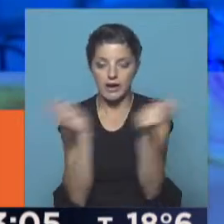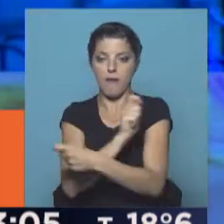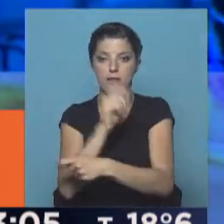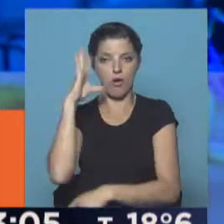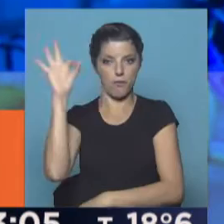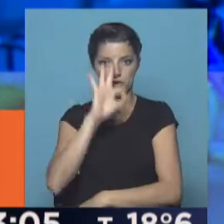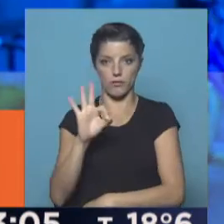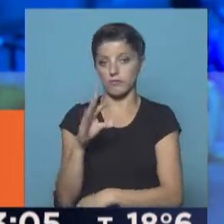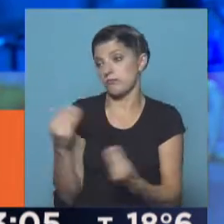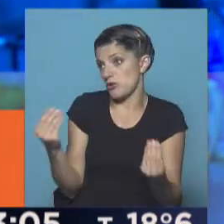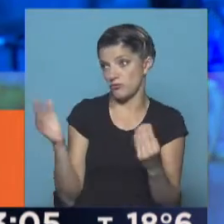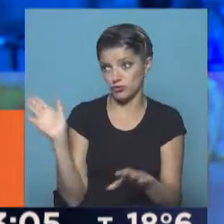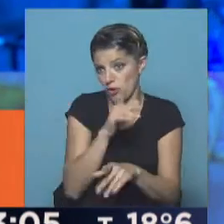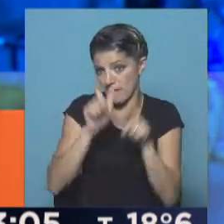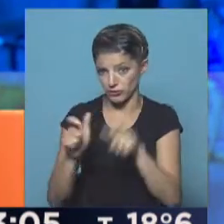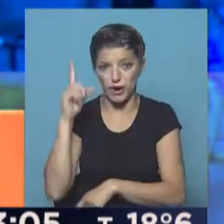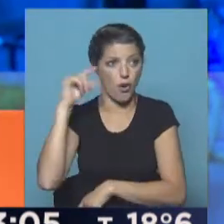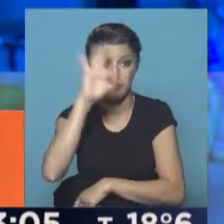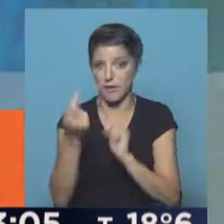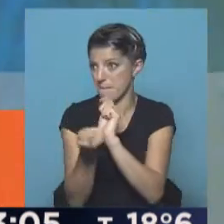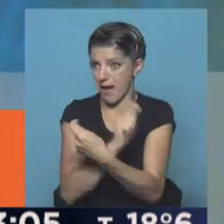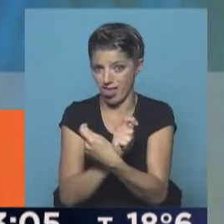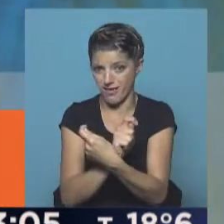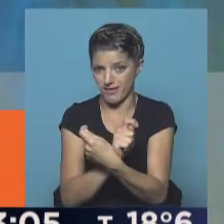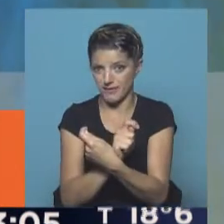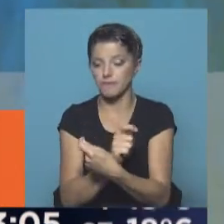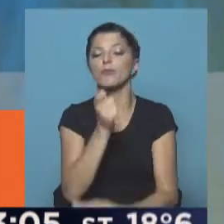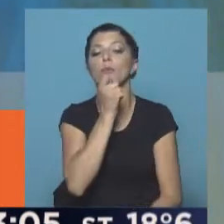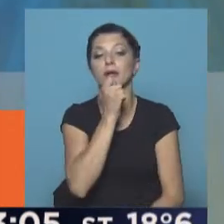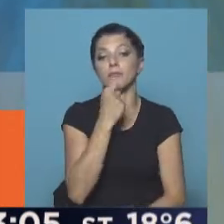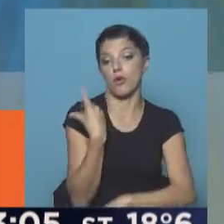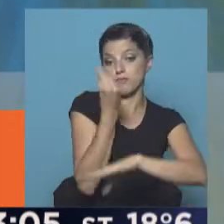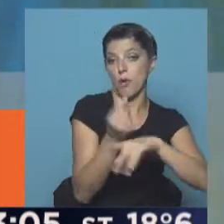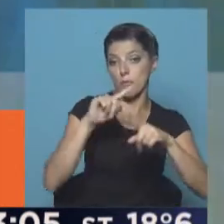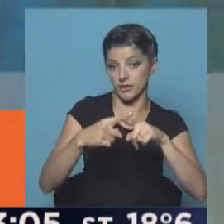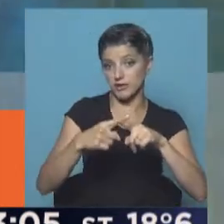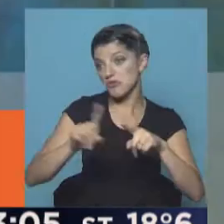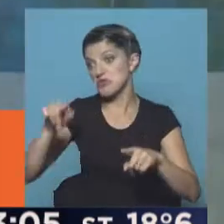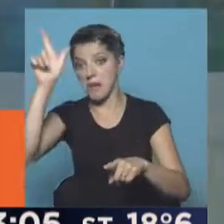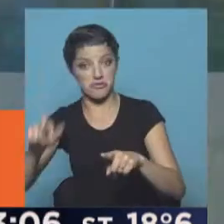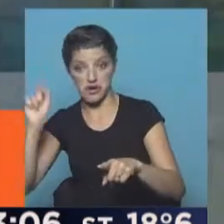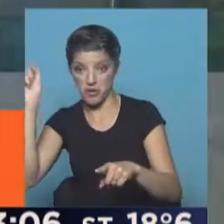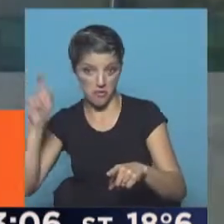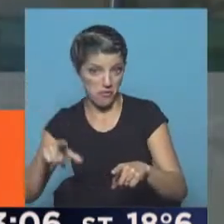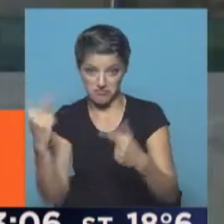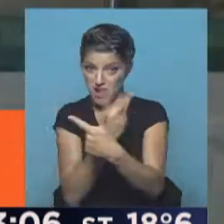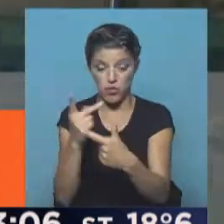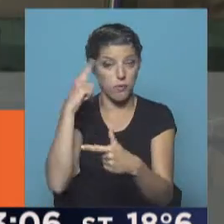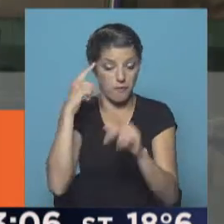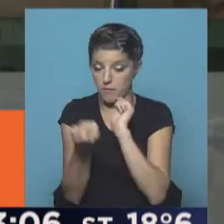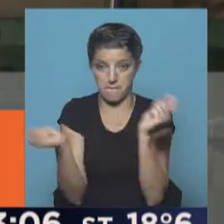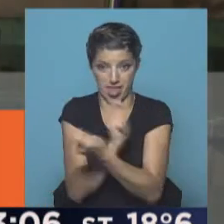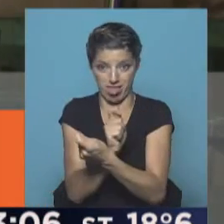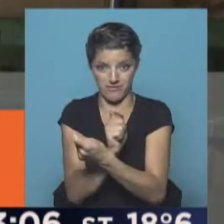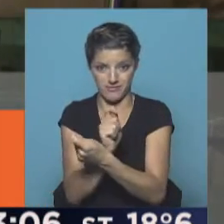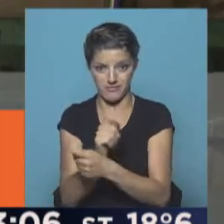la gente cambia demasiado pronto de opinión. La gente que ocupa cargos selectivos y la gente que no ocupa cargos selectivos. Ese es uno de los argumentos que se usa para